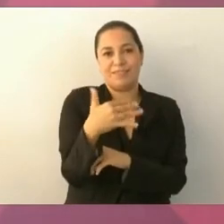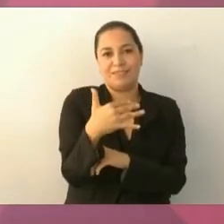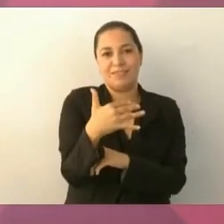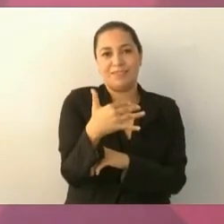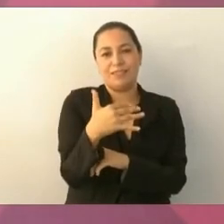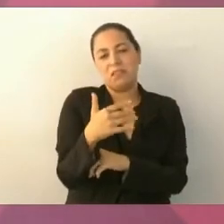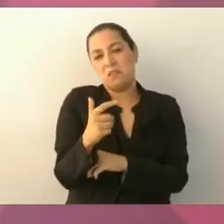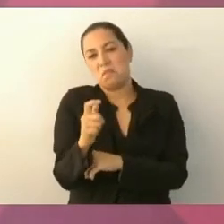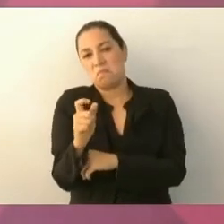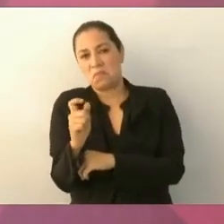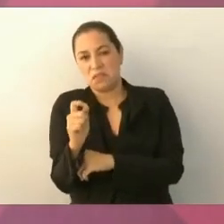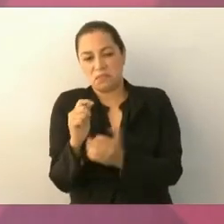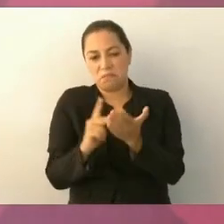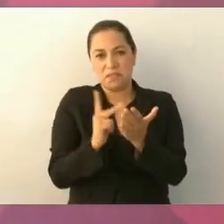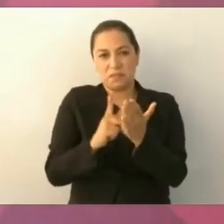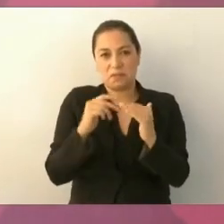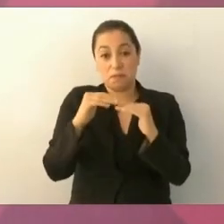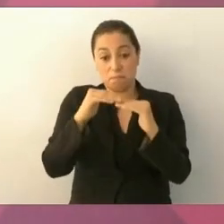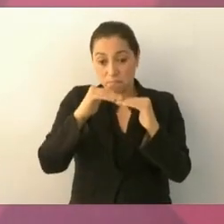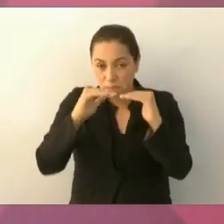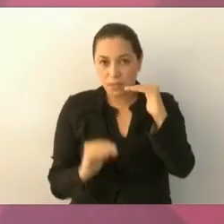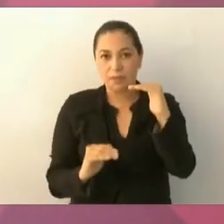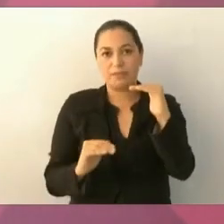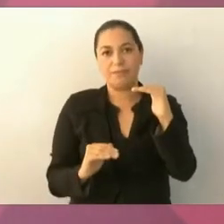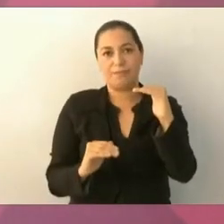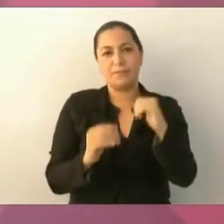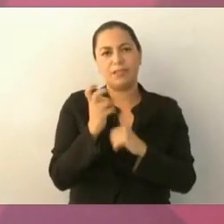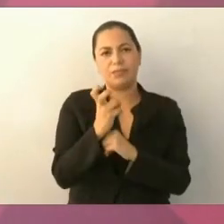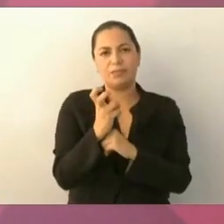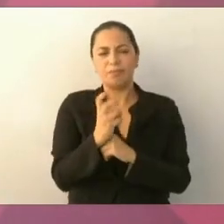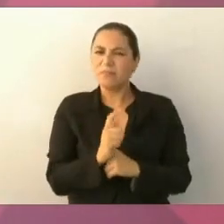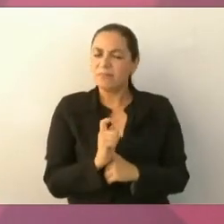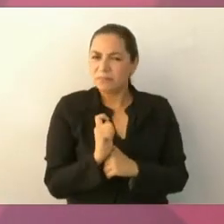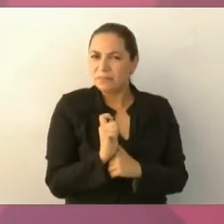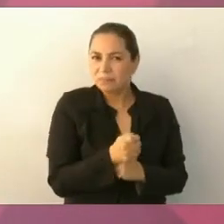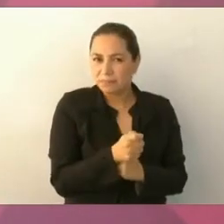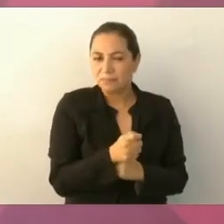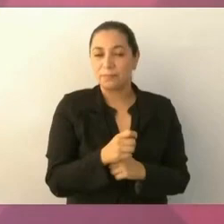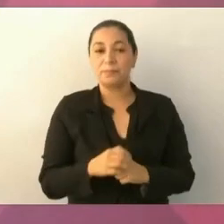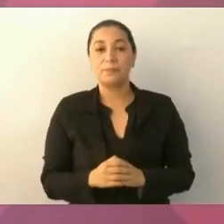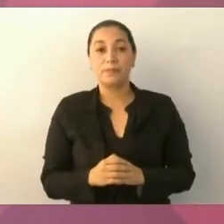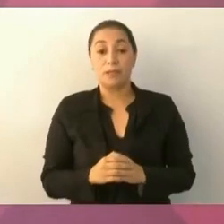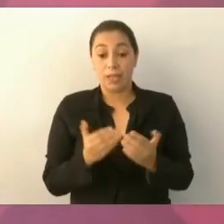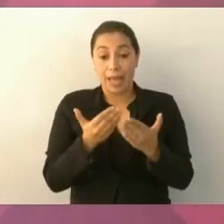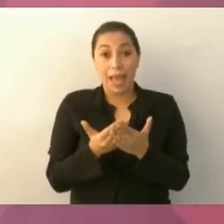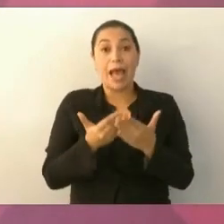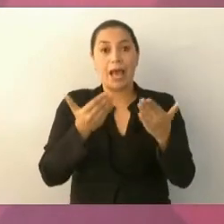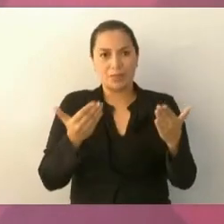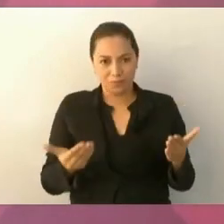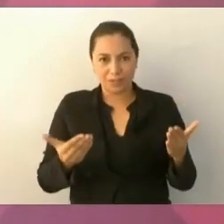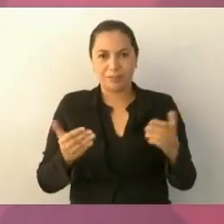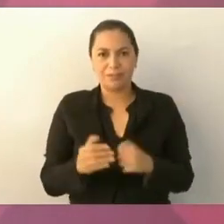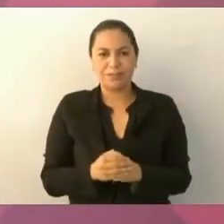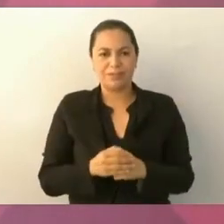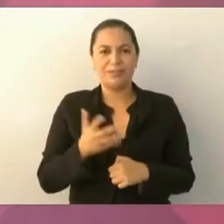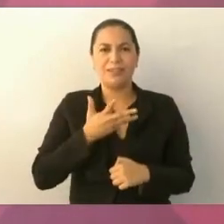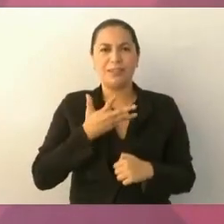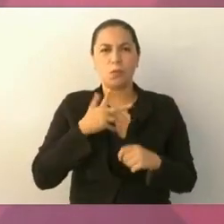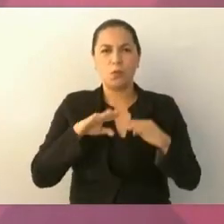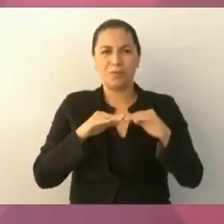20 veces menos. Es decir, hay ahora menos